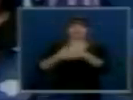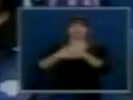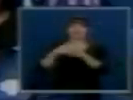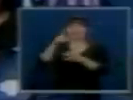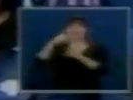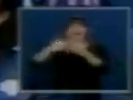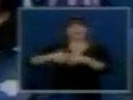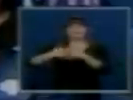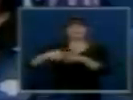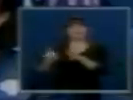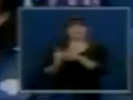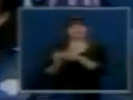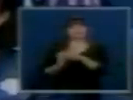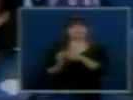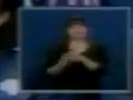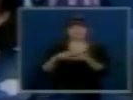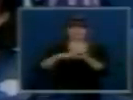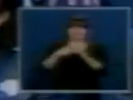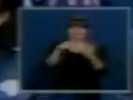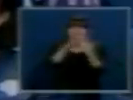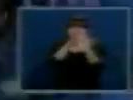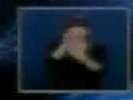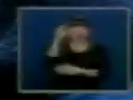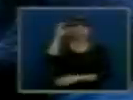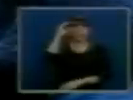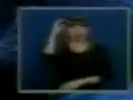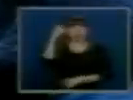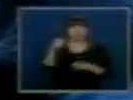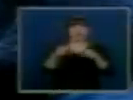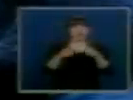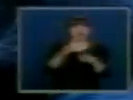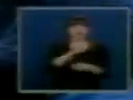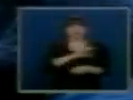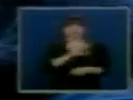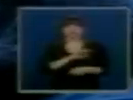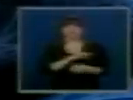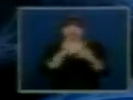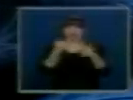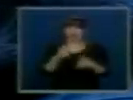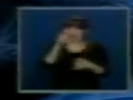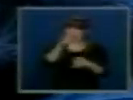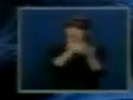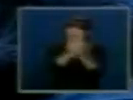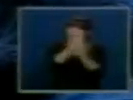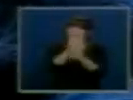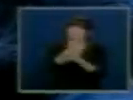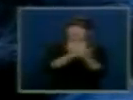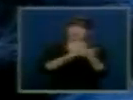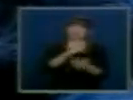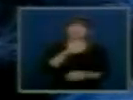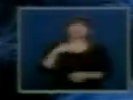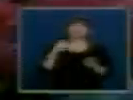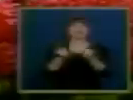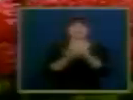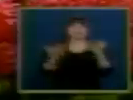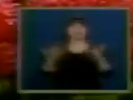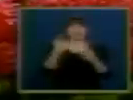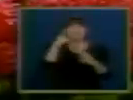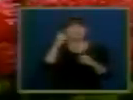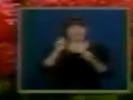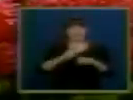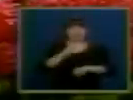empresa. Es decir, topamos con una cultura de arbitrariedad y privilegio que ahora tendrá que ser investigada por el Ministerio Público para sentar